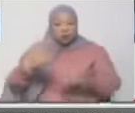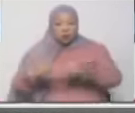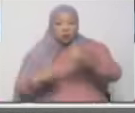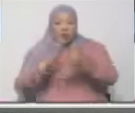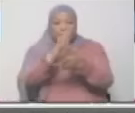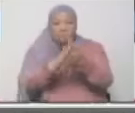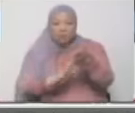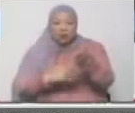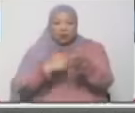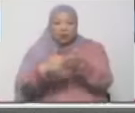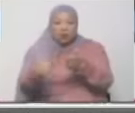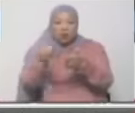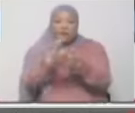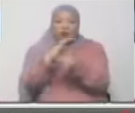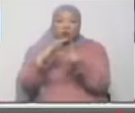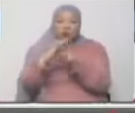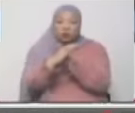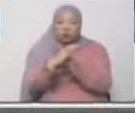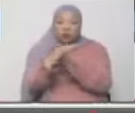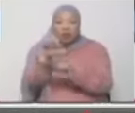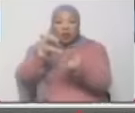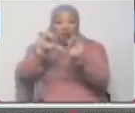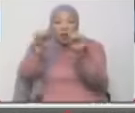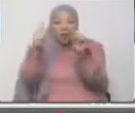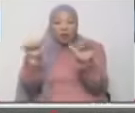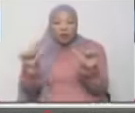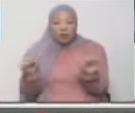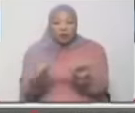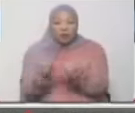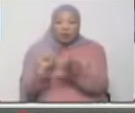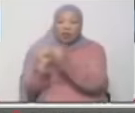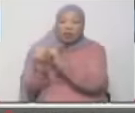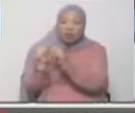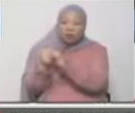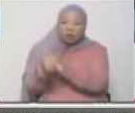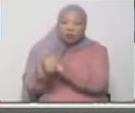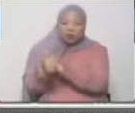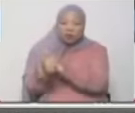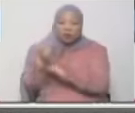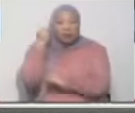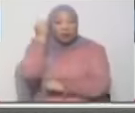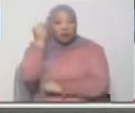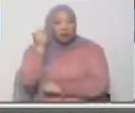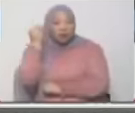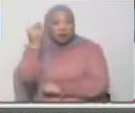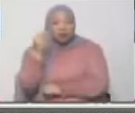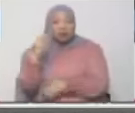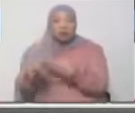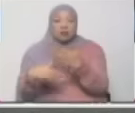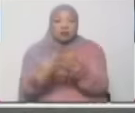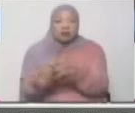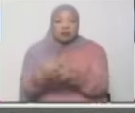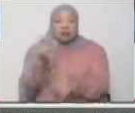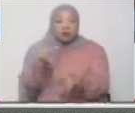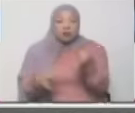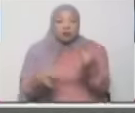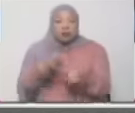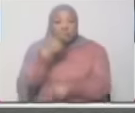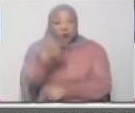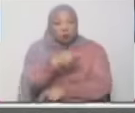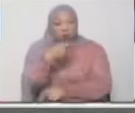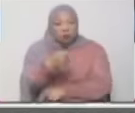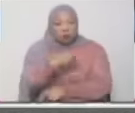matemática, en la cultura, en las artes, en el deporte, en el pensamiento, hasta son genios en la política.